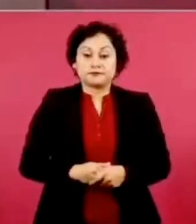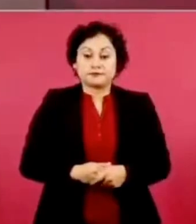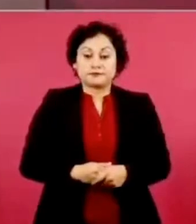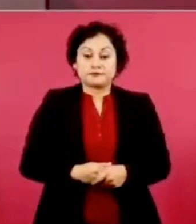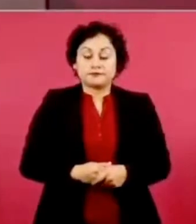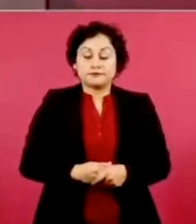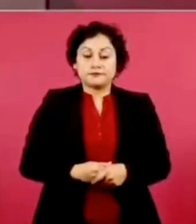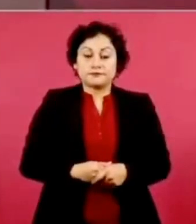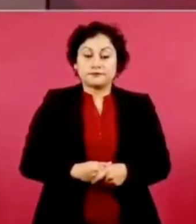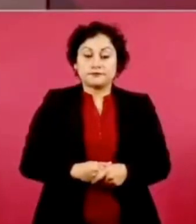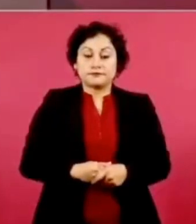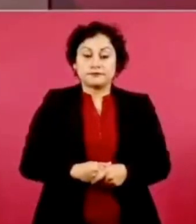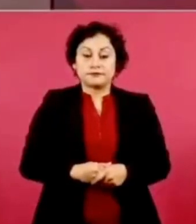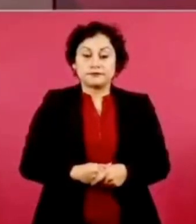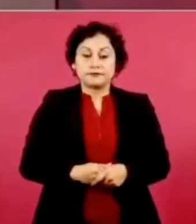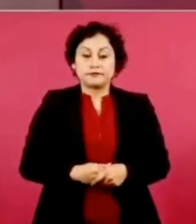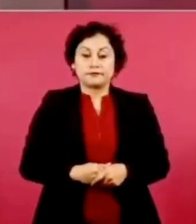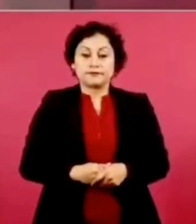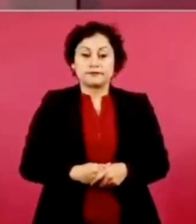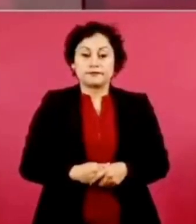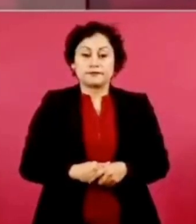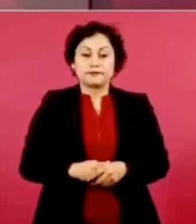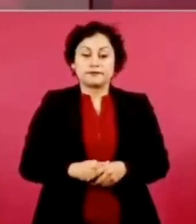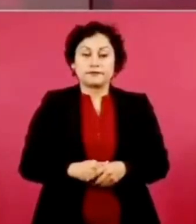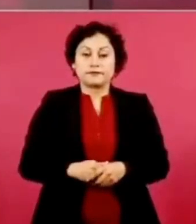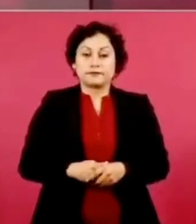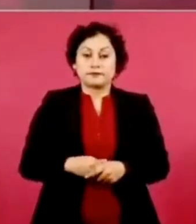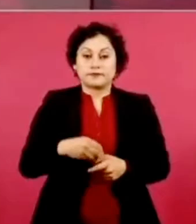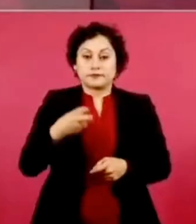Este me lo bordaron especial,